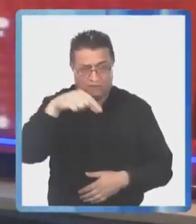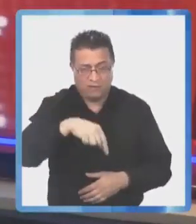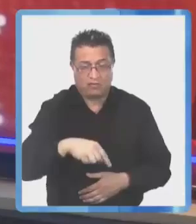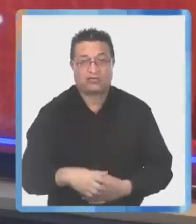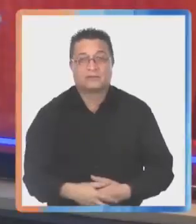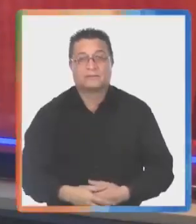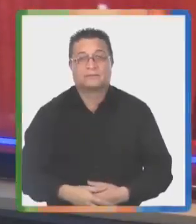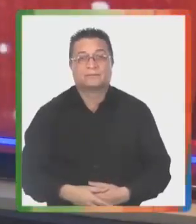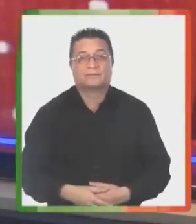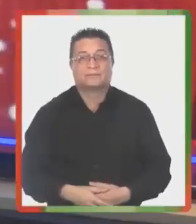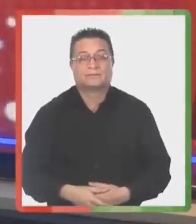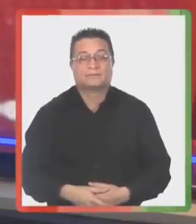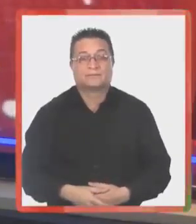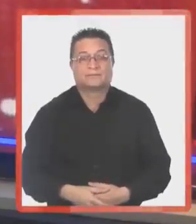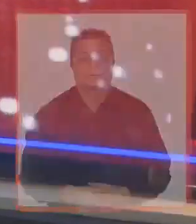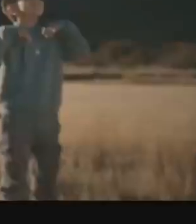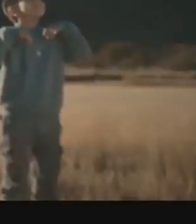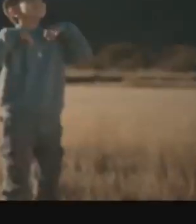vayan.